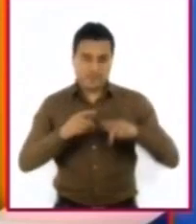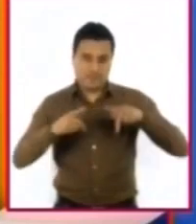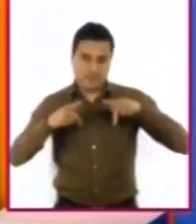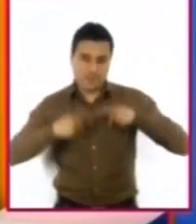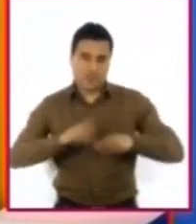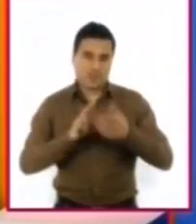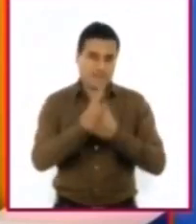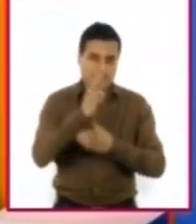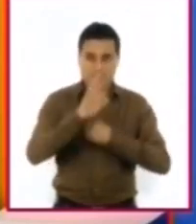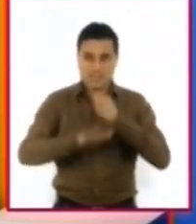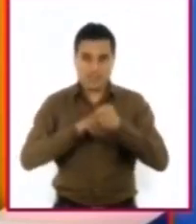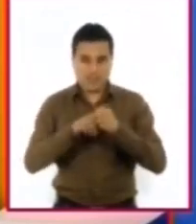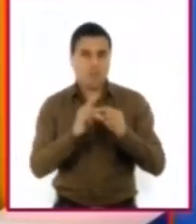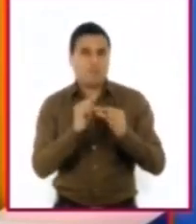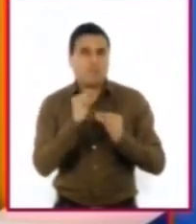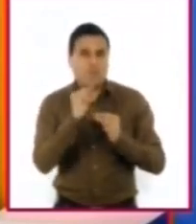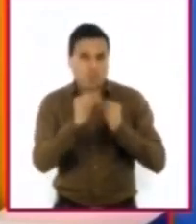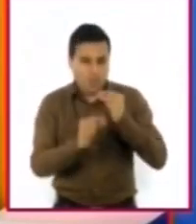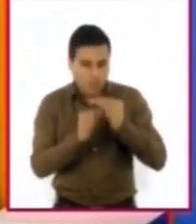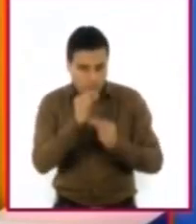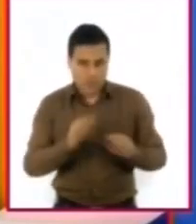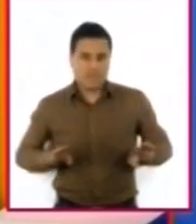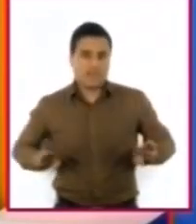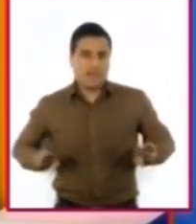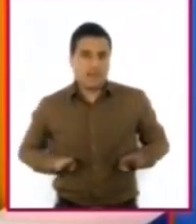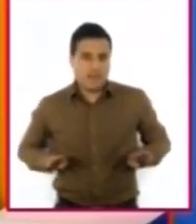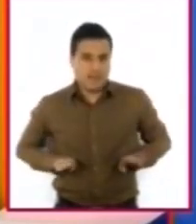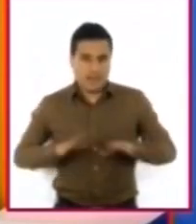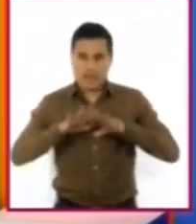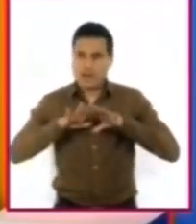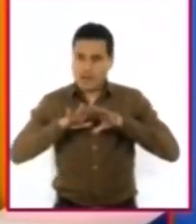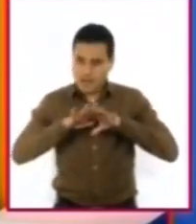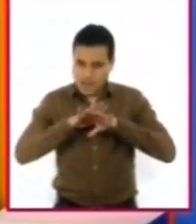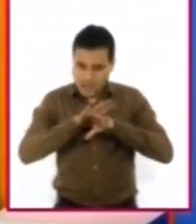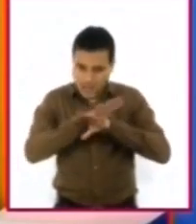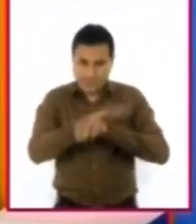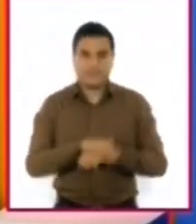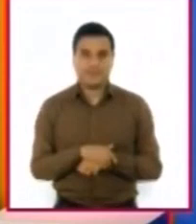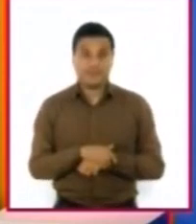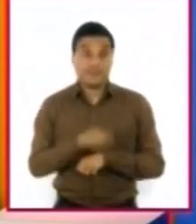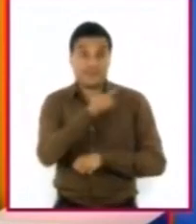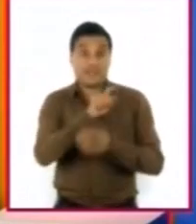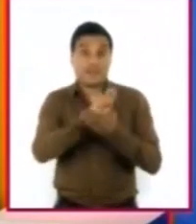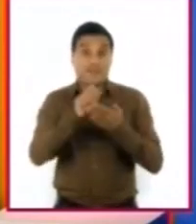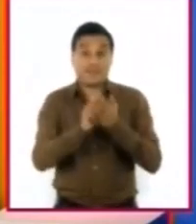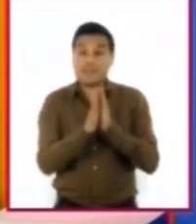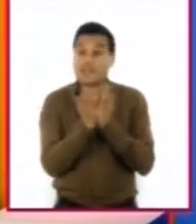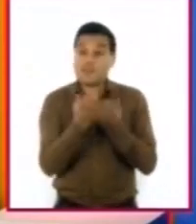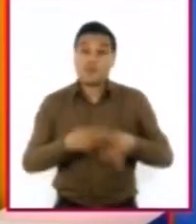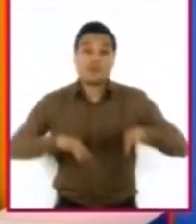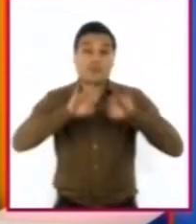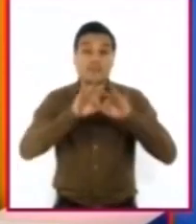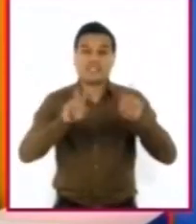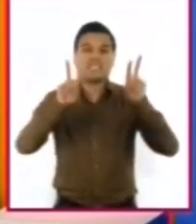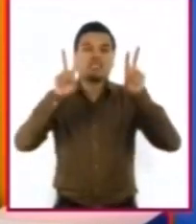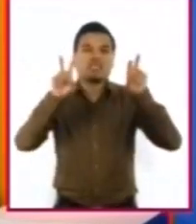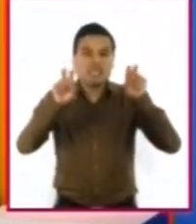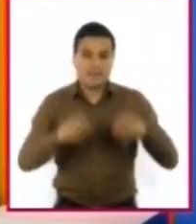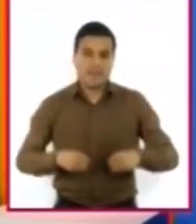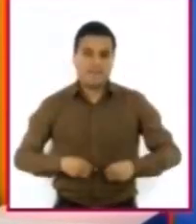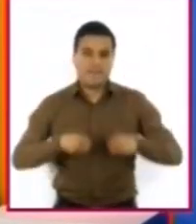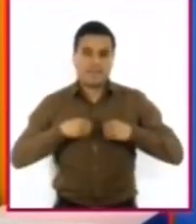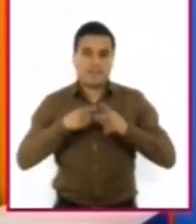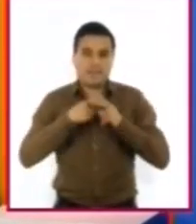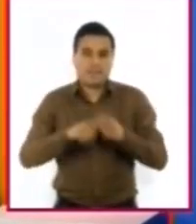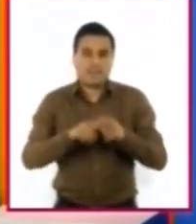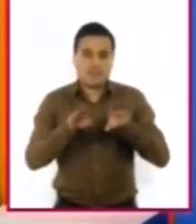los animales han ido cambiando según lo que iban necesitando. Charles Darwin escribió un libro importantísimo, El origen de las especies, y así